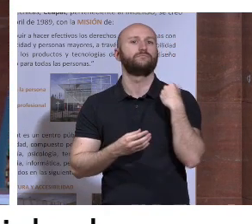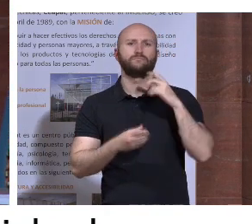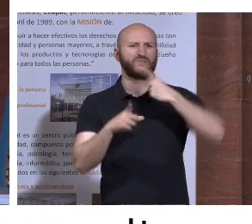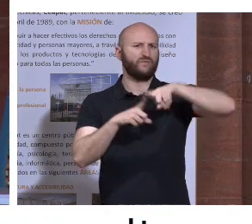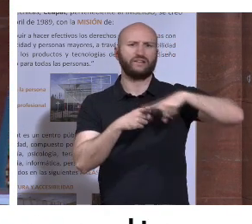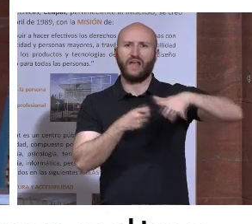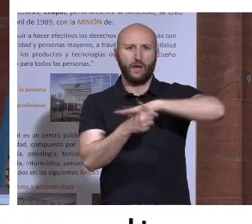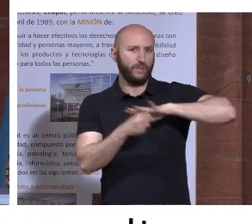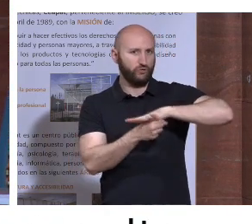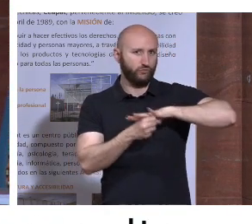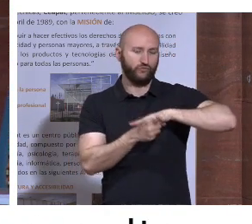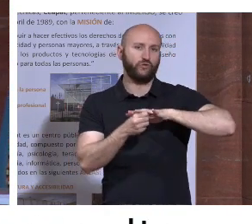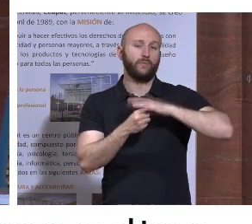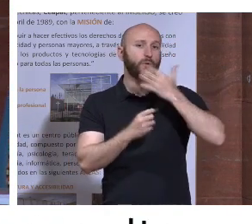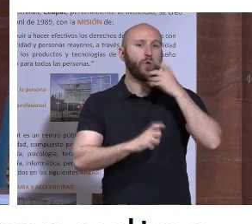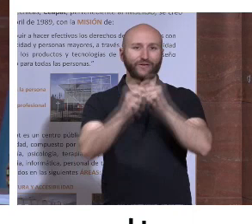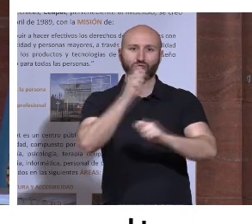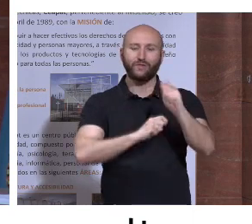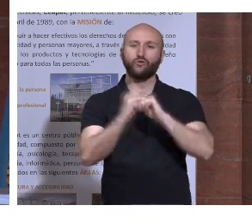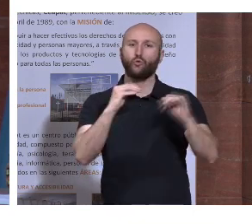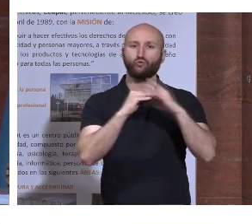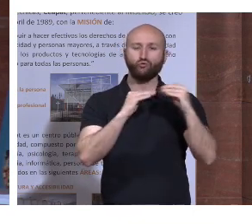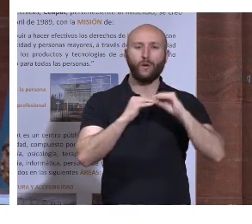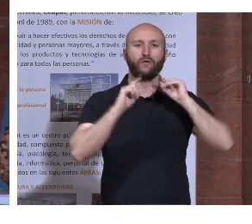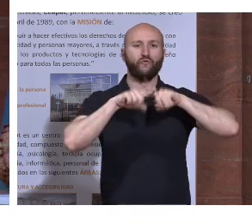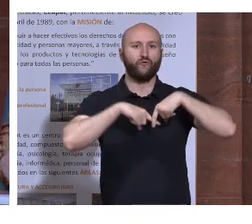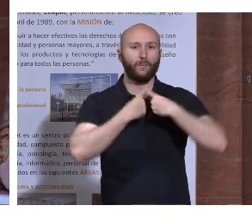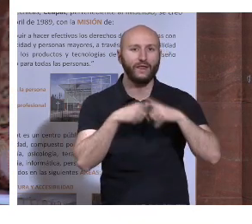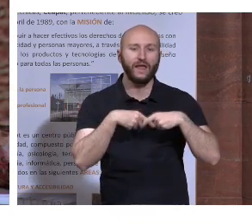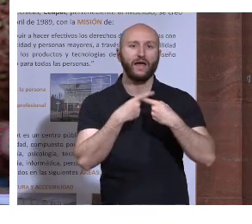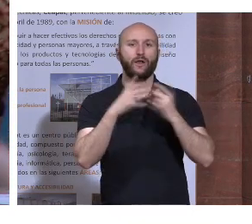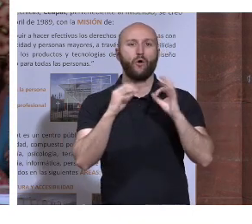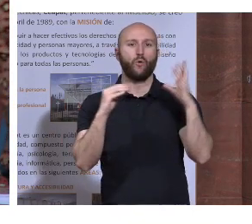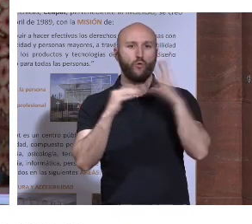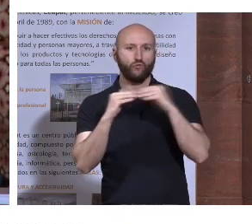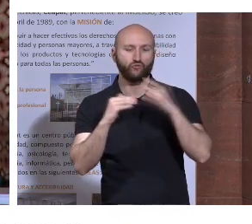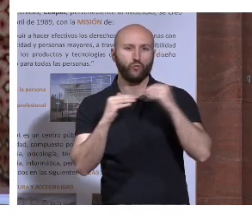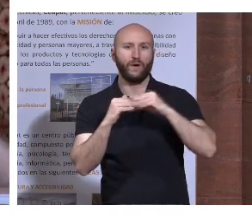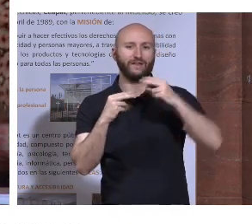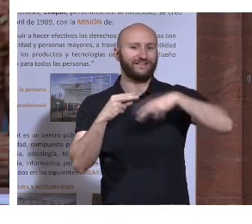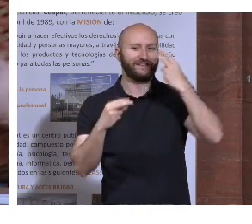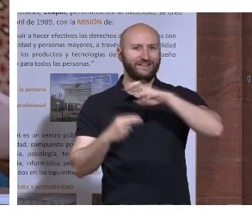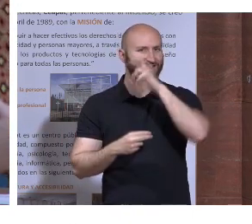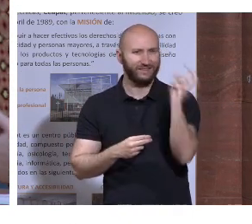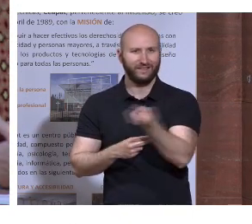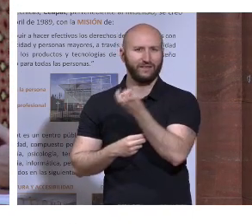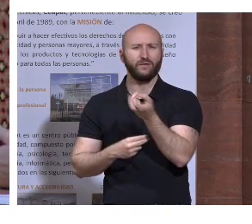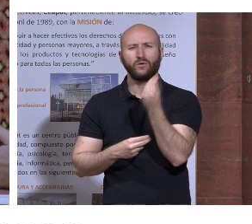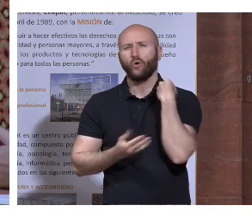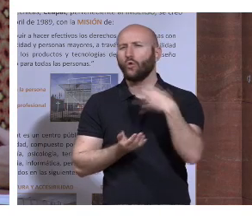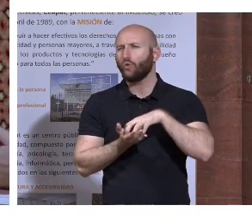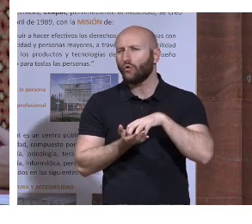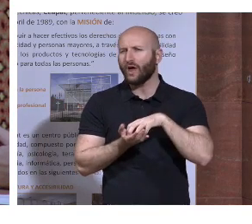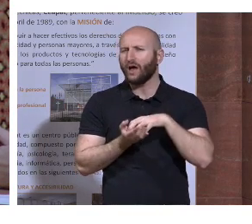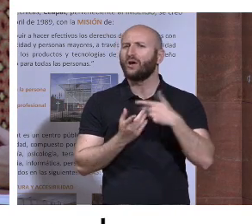ámbitos, desde asociaciones de usuarios, familiares, usuarios del taxi, etcétera, dudas sobre cómo tenía